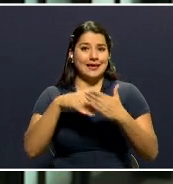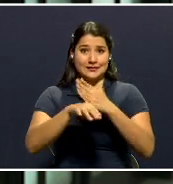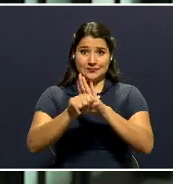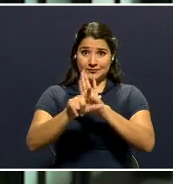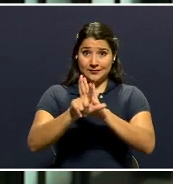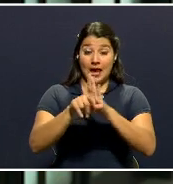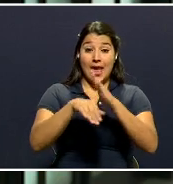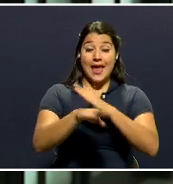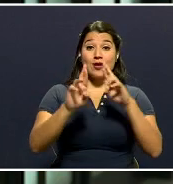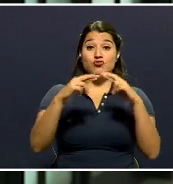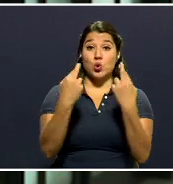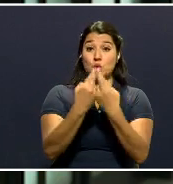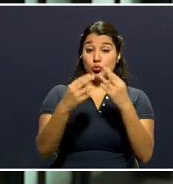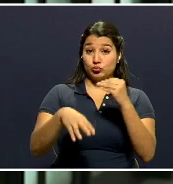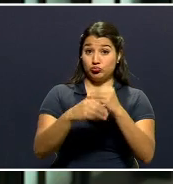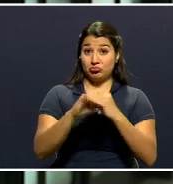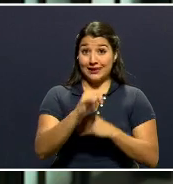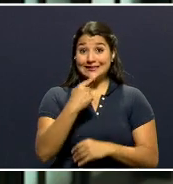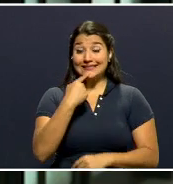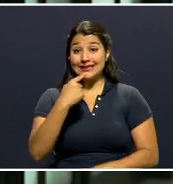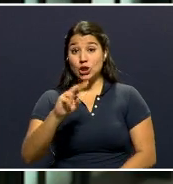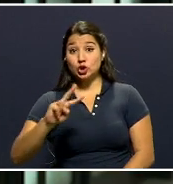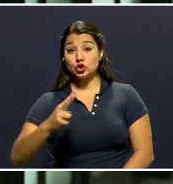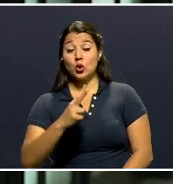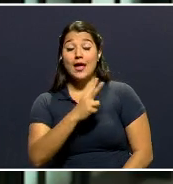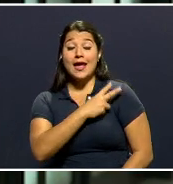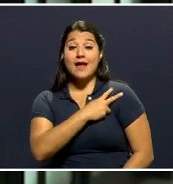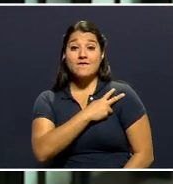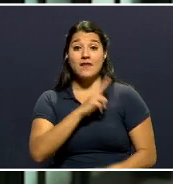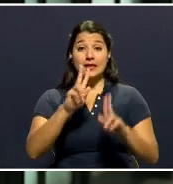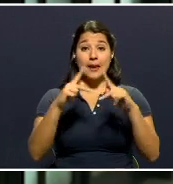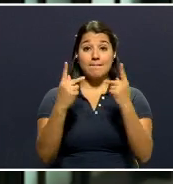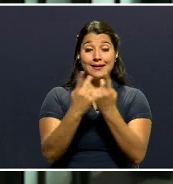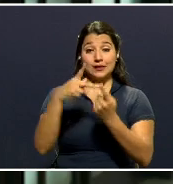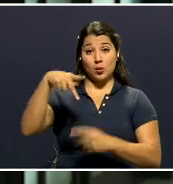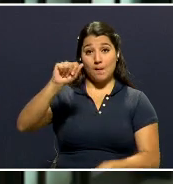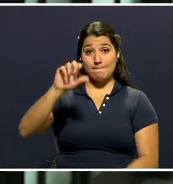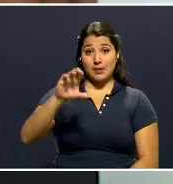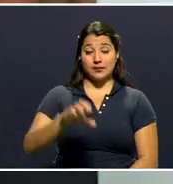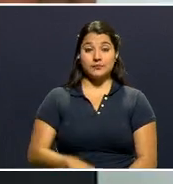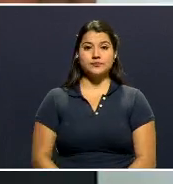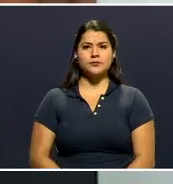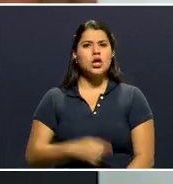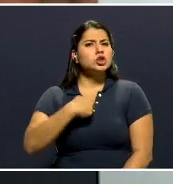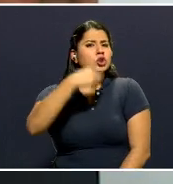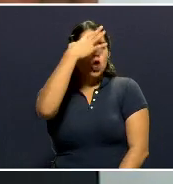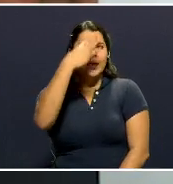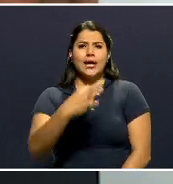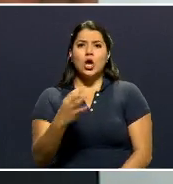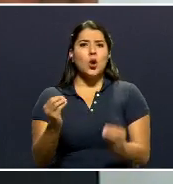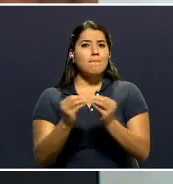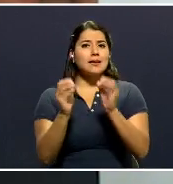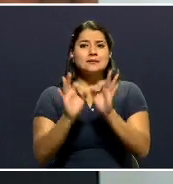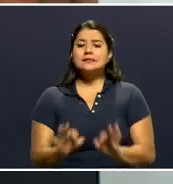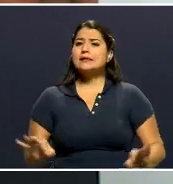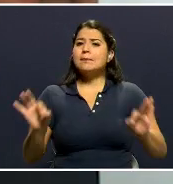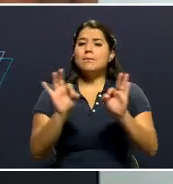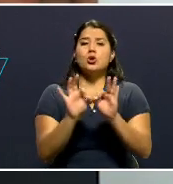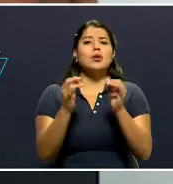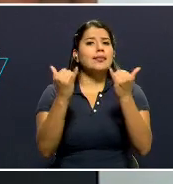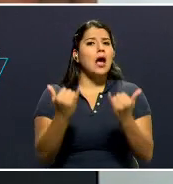extraordinarias. Así nos lo hizo saber el subjefe de fracción del Partido Acción Ciudadana. Yo creo que lo más importante en estos momentos es